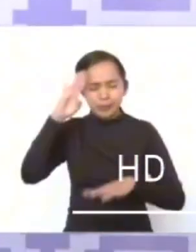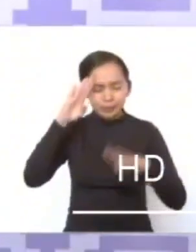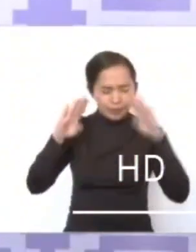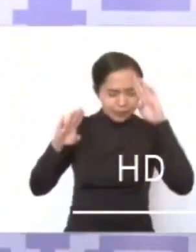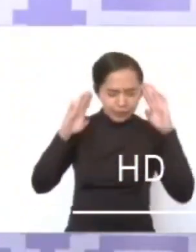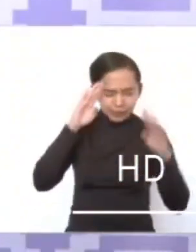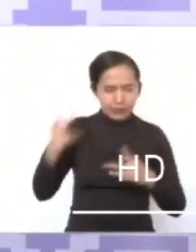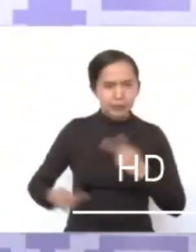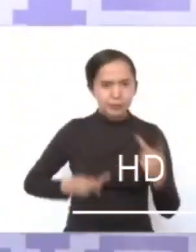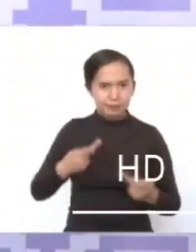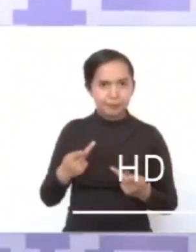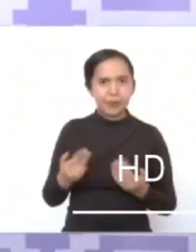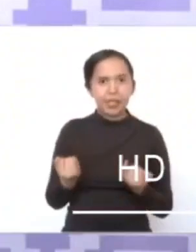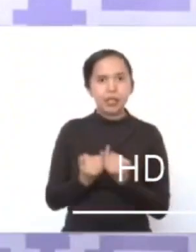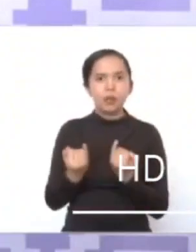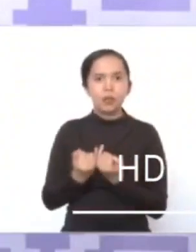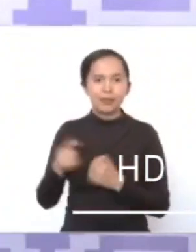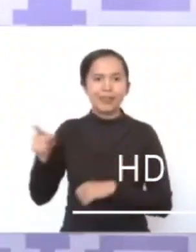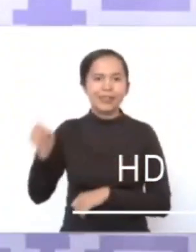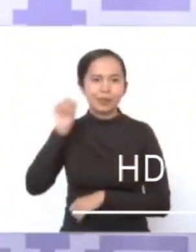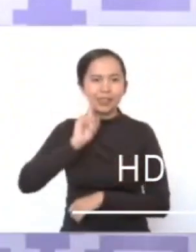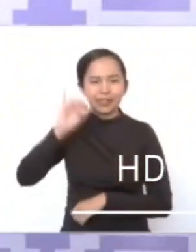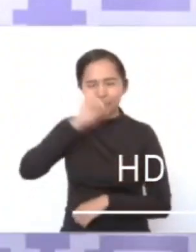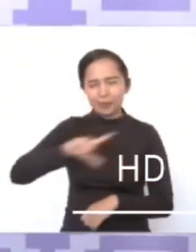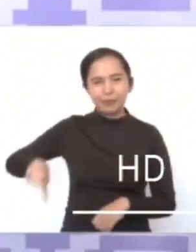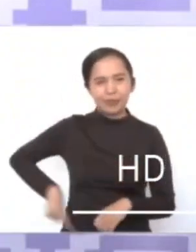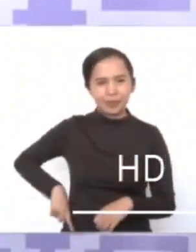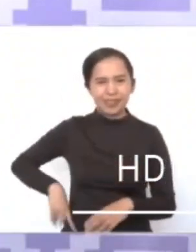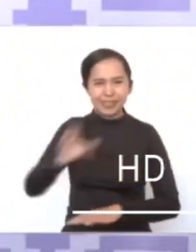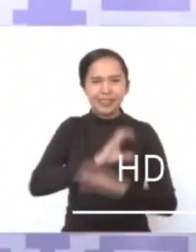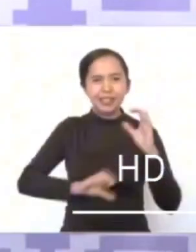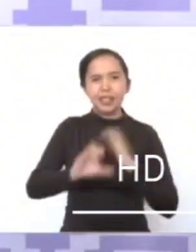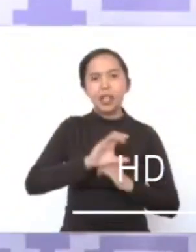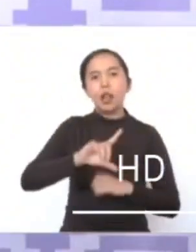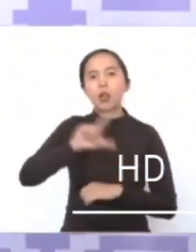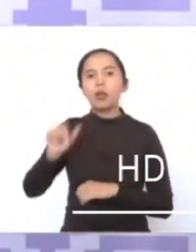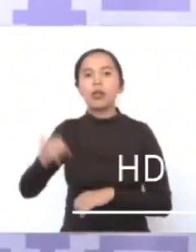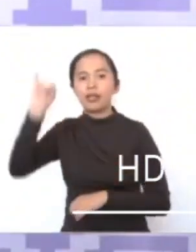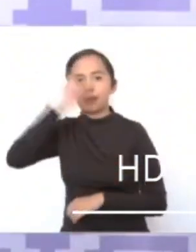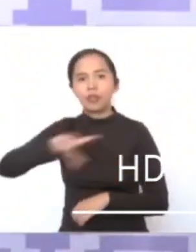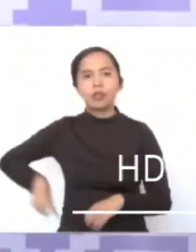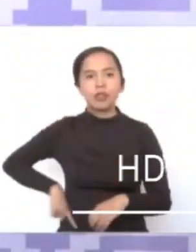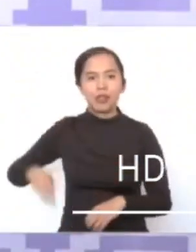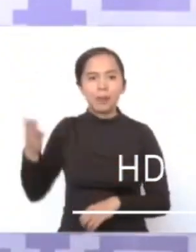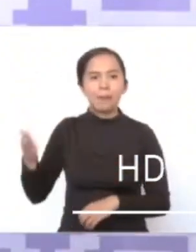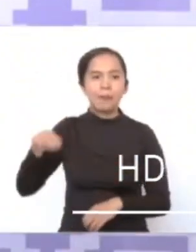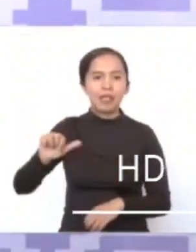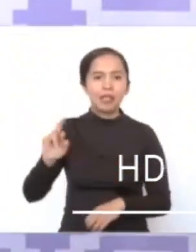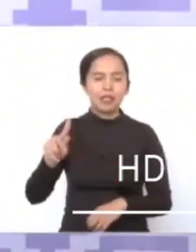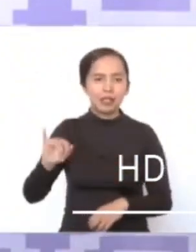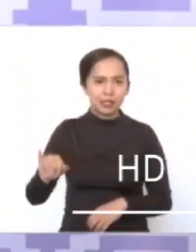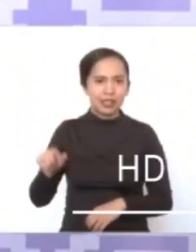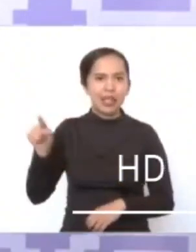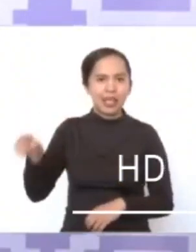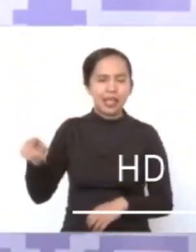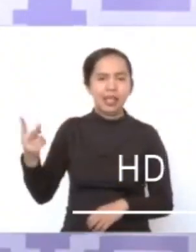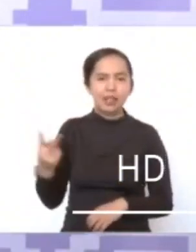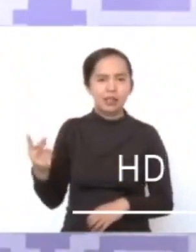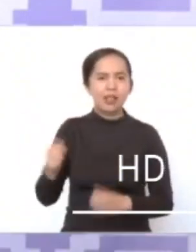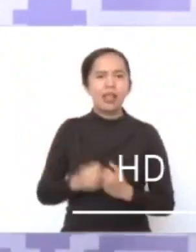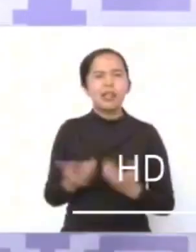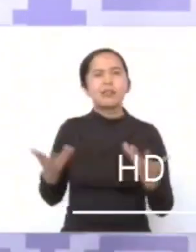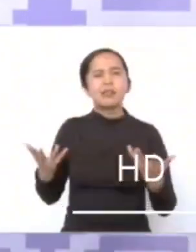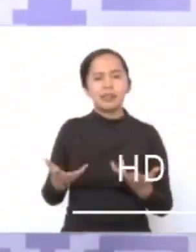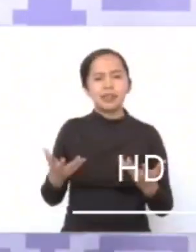doctora Claudia Sheinbaum y que, por supuesto, el jefe de gobierno, el maestro Martí Batres Guadarrama, ha profundizado, acompañado de un extraordinario equipo